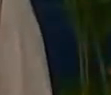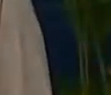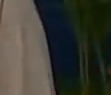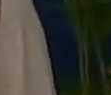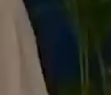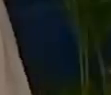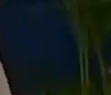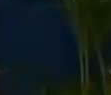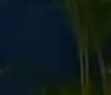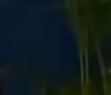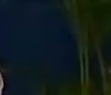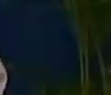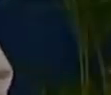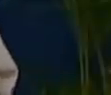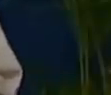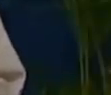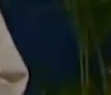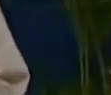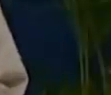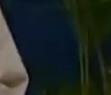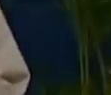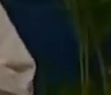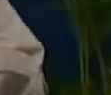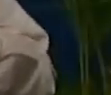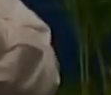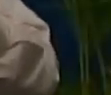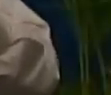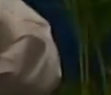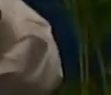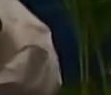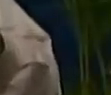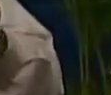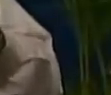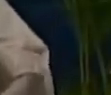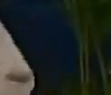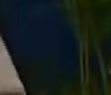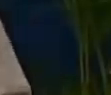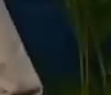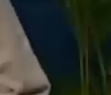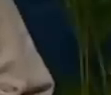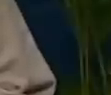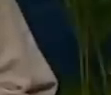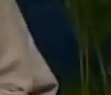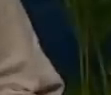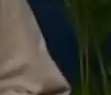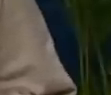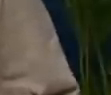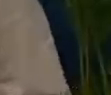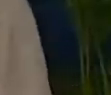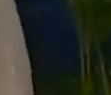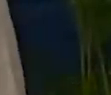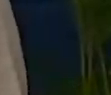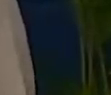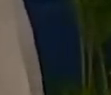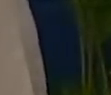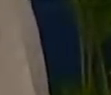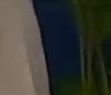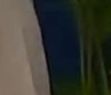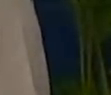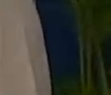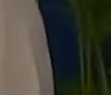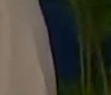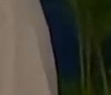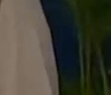además, la gran misión Vivienda Venezuela tiene una fase de culminación y vamos entregando. Y tiene una fase